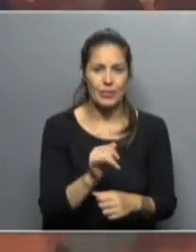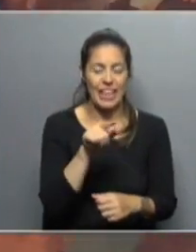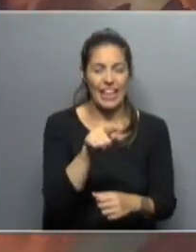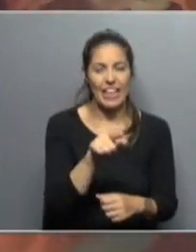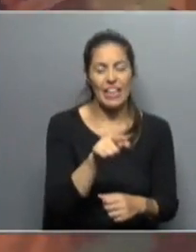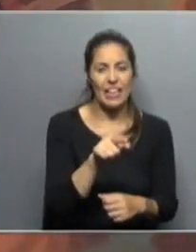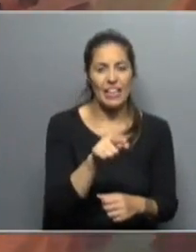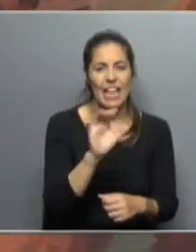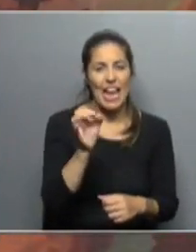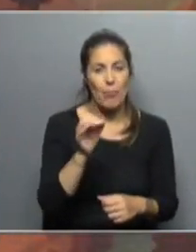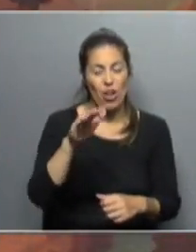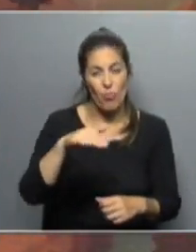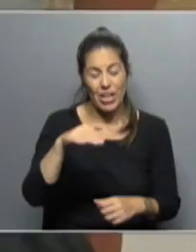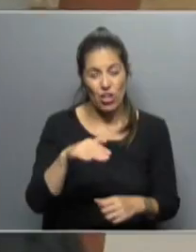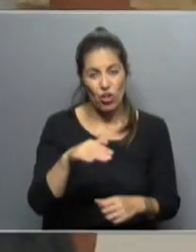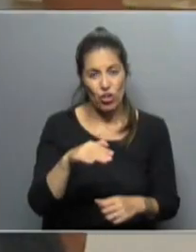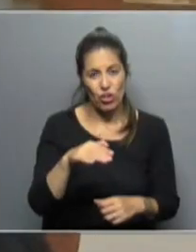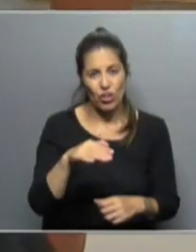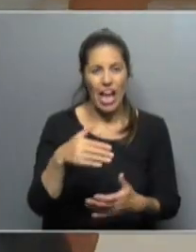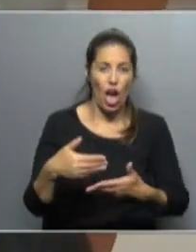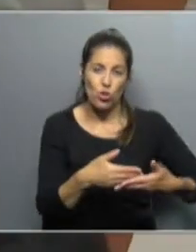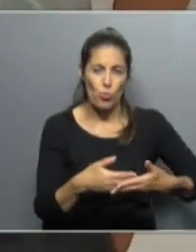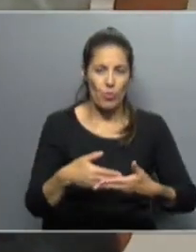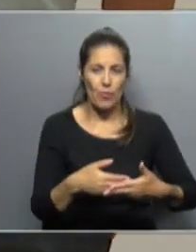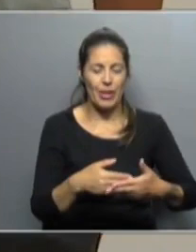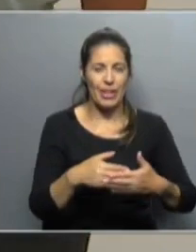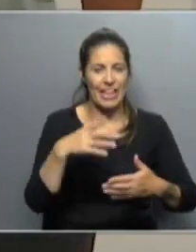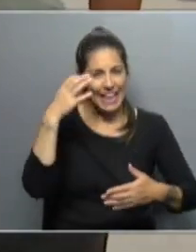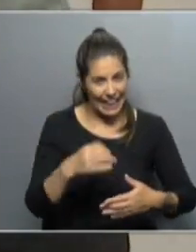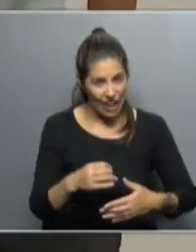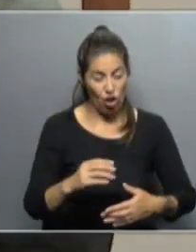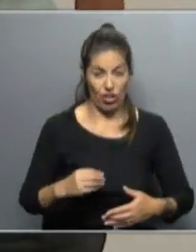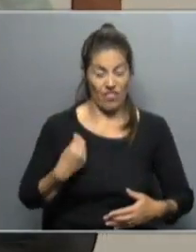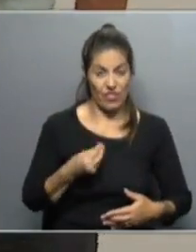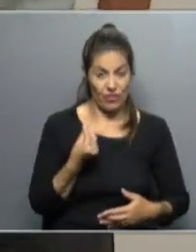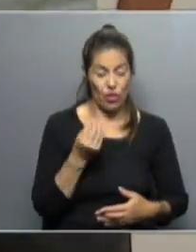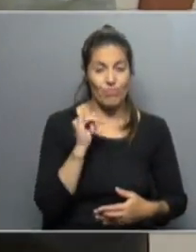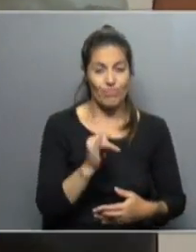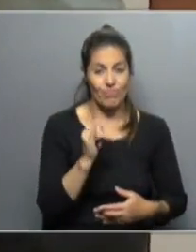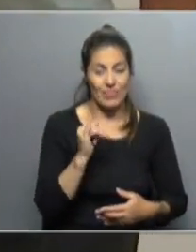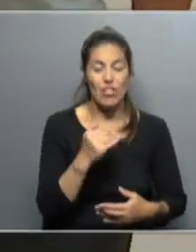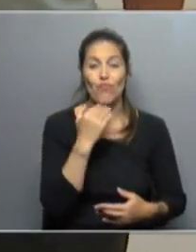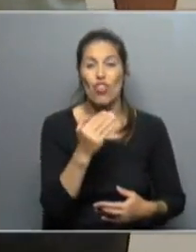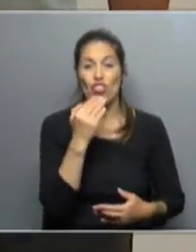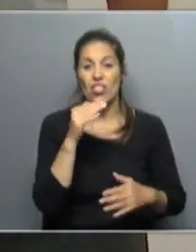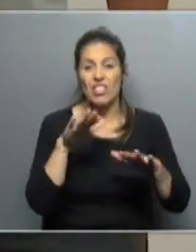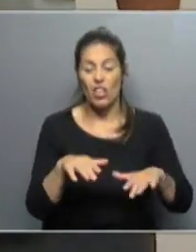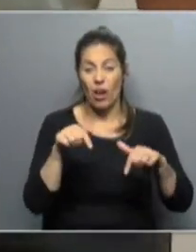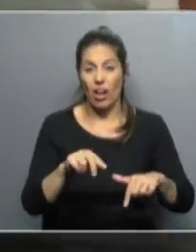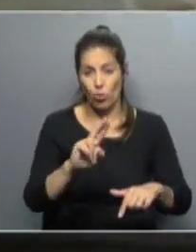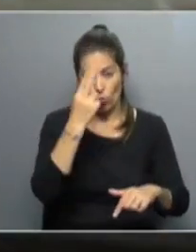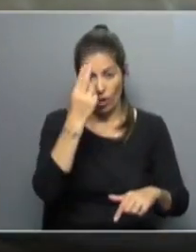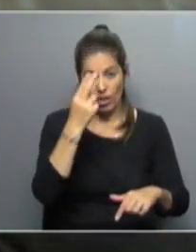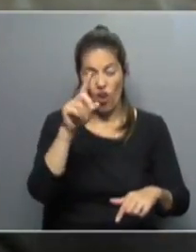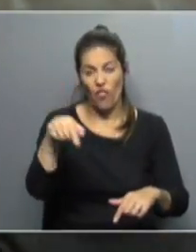de los hermanos menores, si bien hay un bebé que creo que sobrevivió y no sé si quedó acá en Uruguay